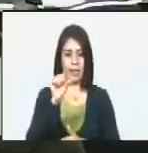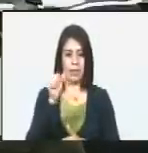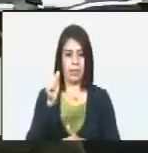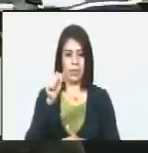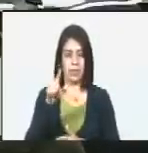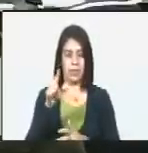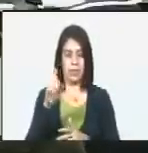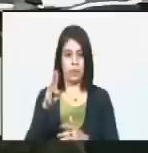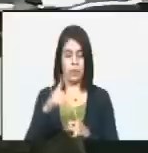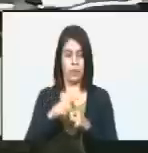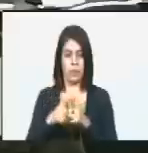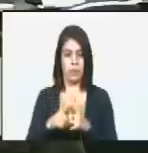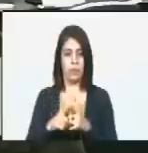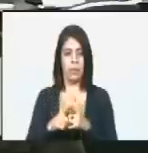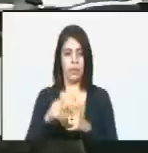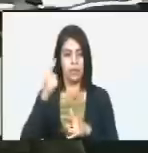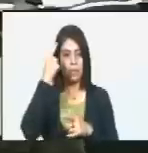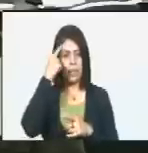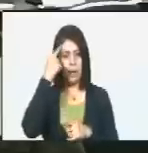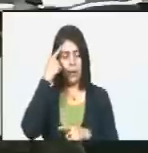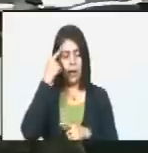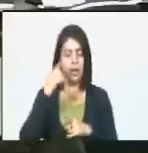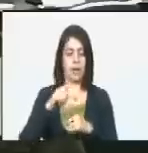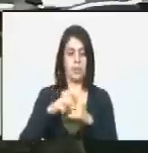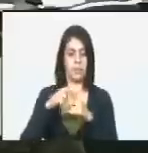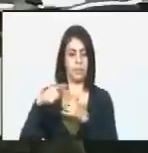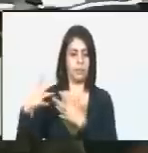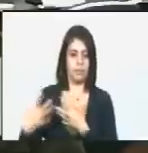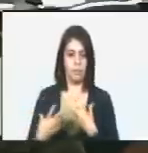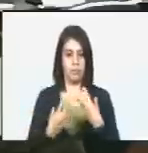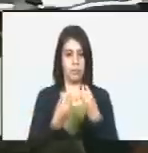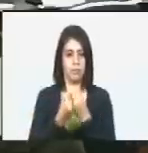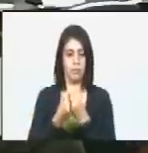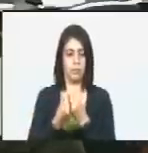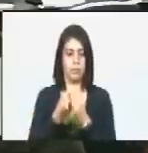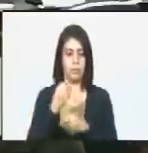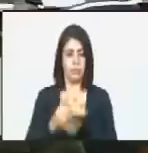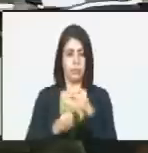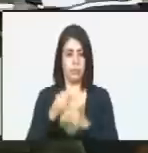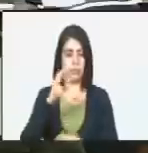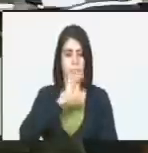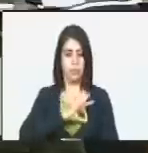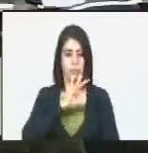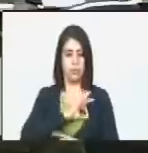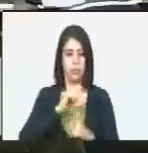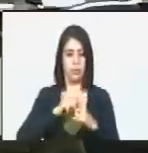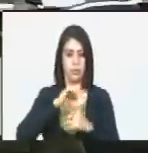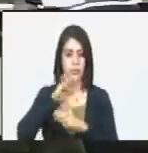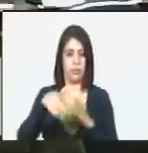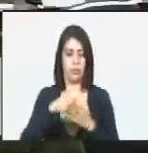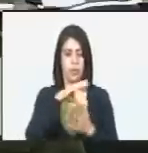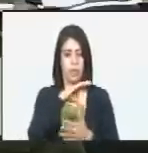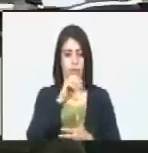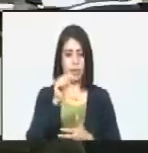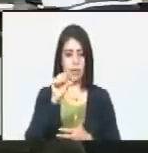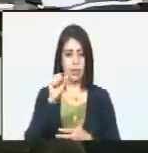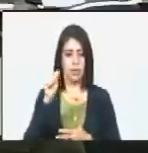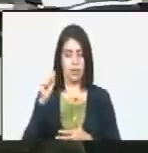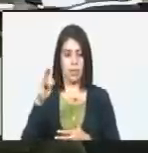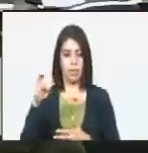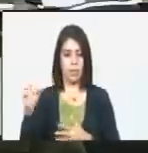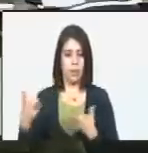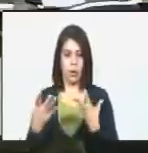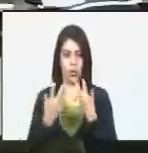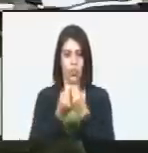mundo de saberes, de oralidad que acompaña las relaciones sociales en el mundo del CASABE. Nosotros acompañamos junto a